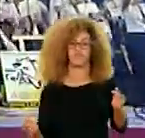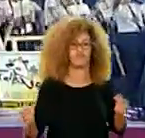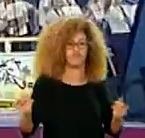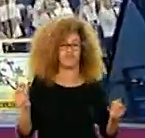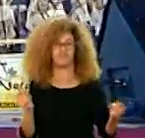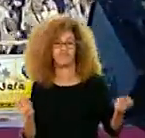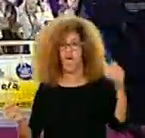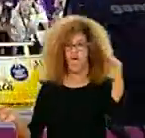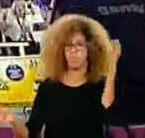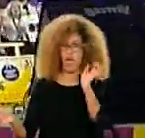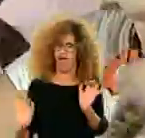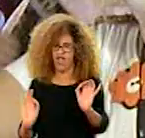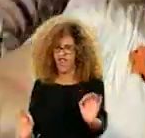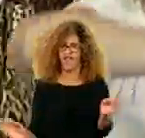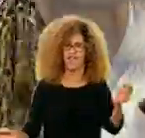cima.